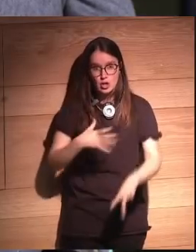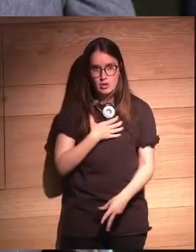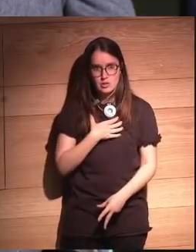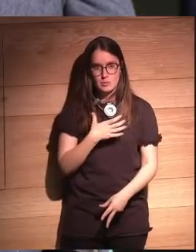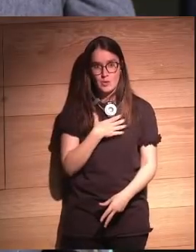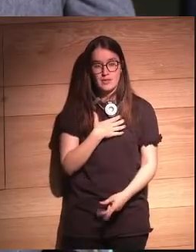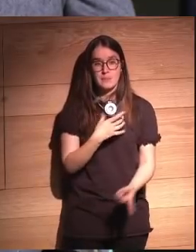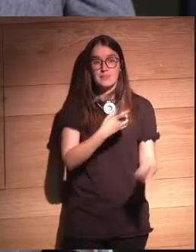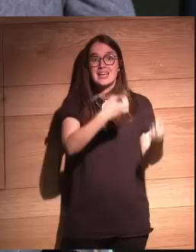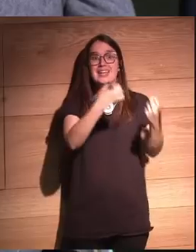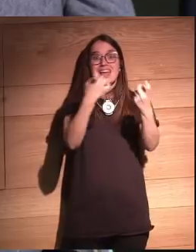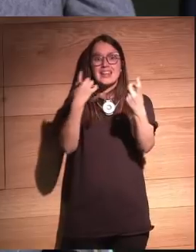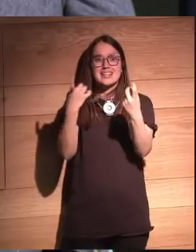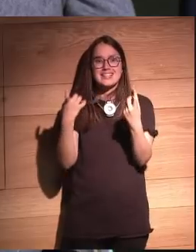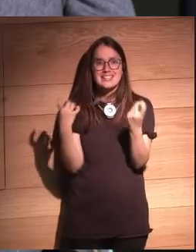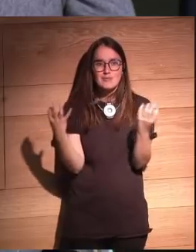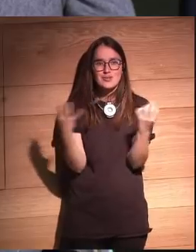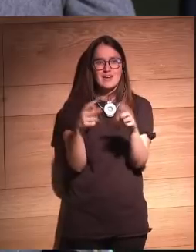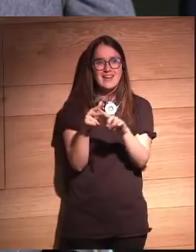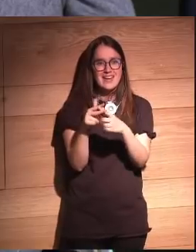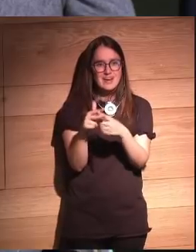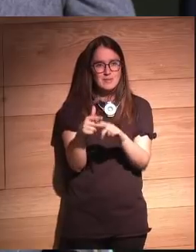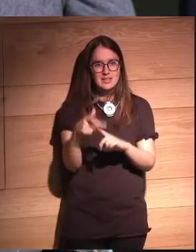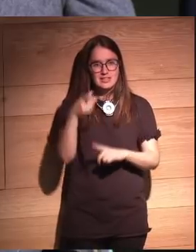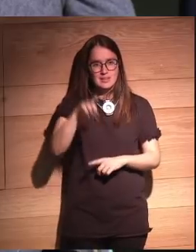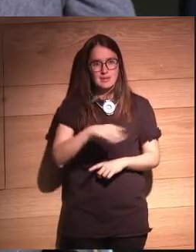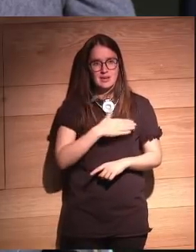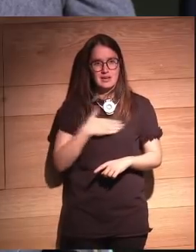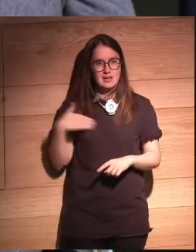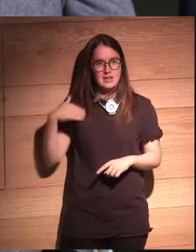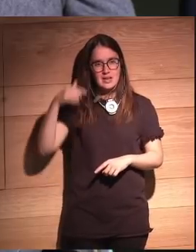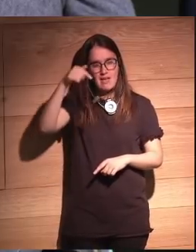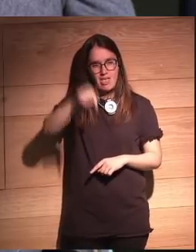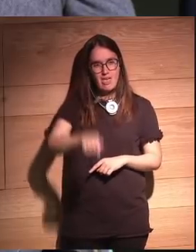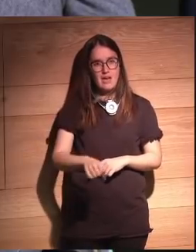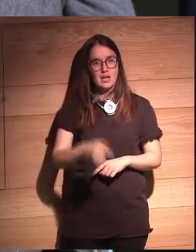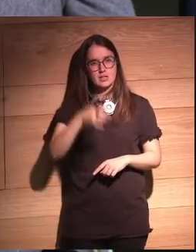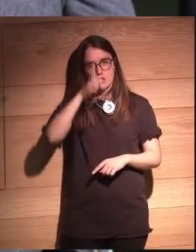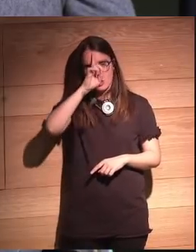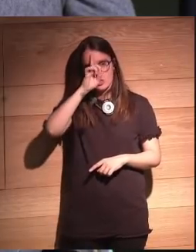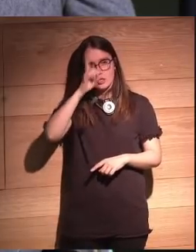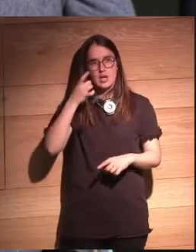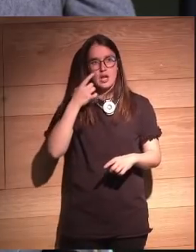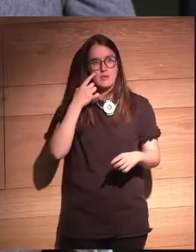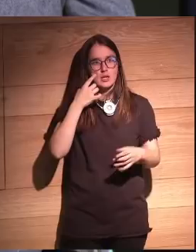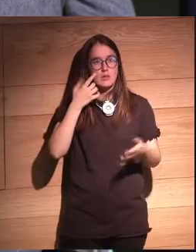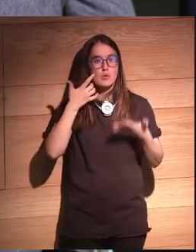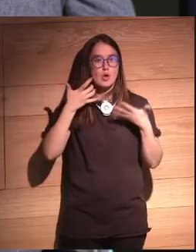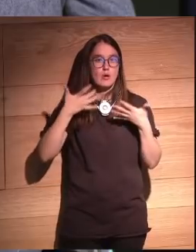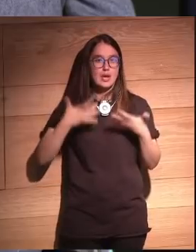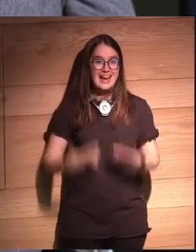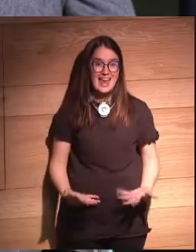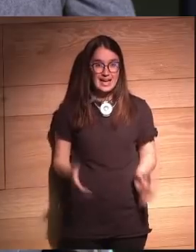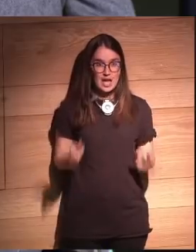Y necesitamos herramientas. Y también quería aquí, no sé, relajar un poco igual.